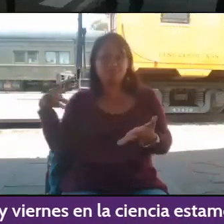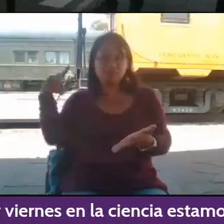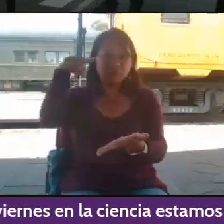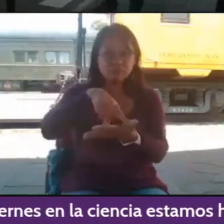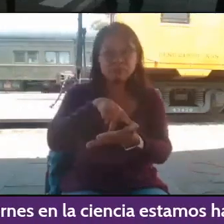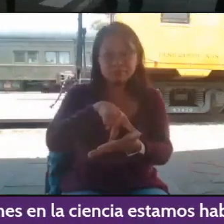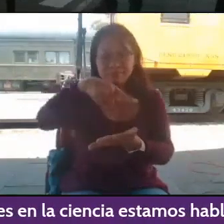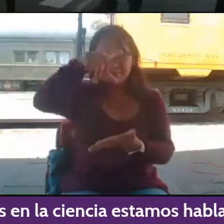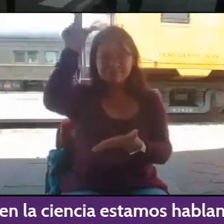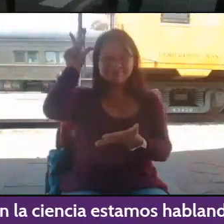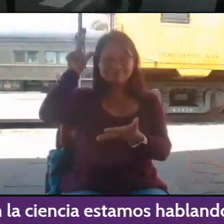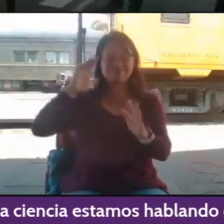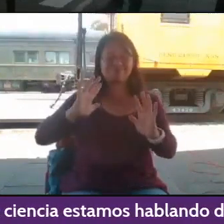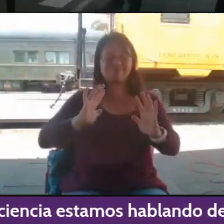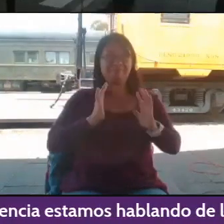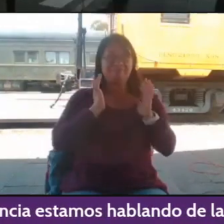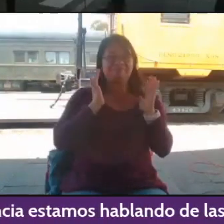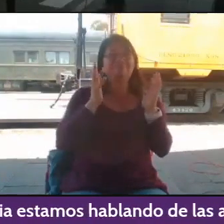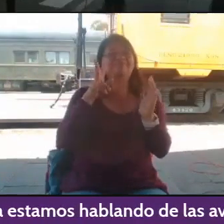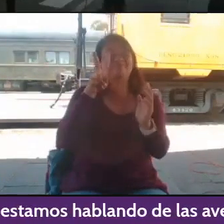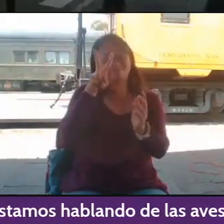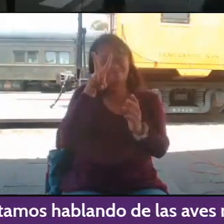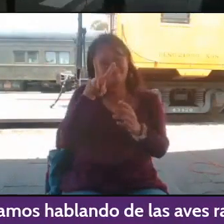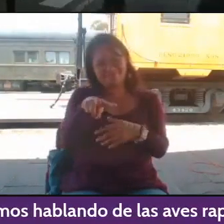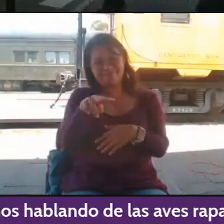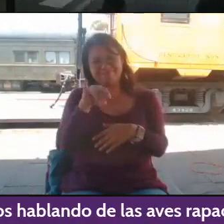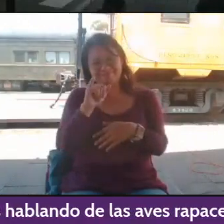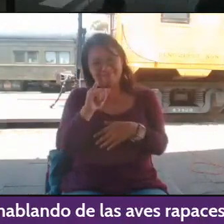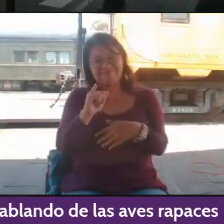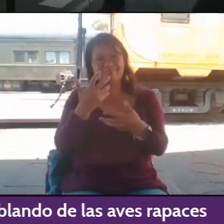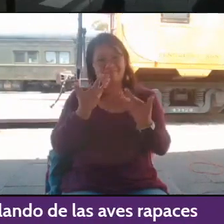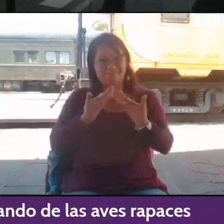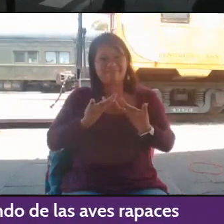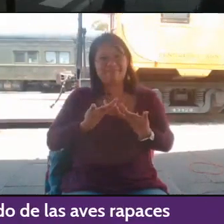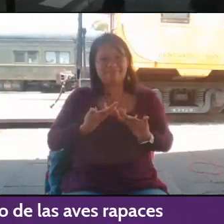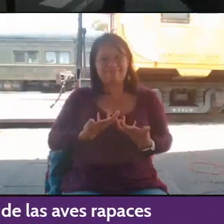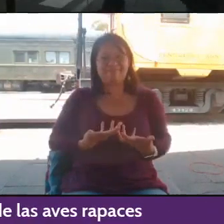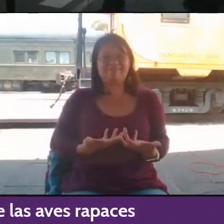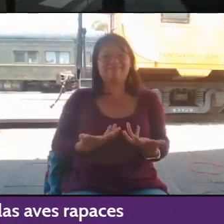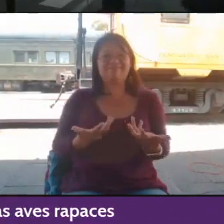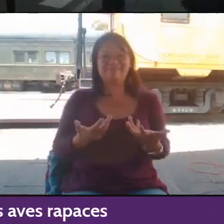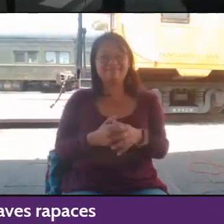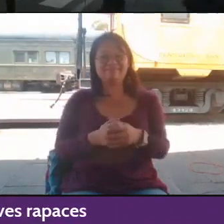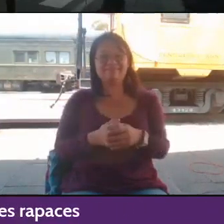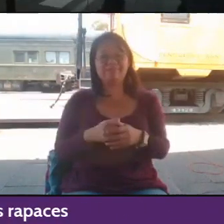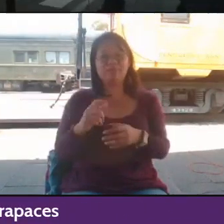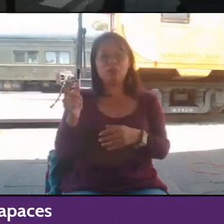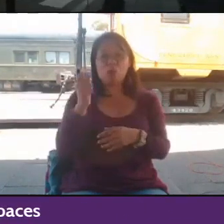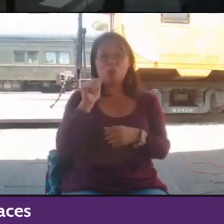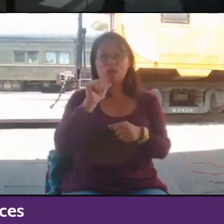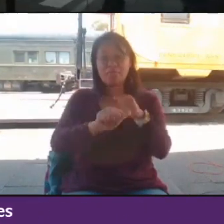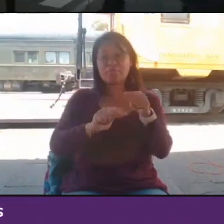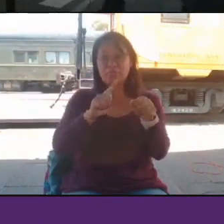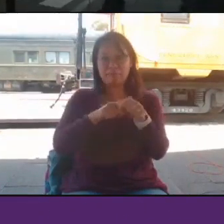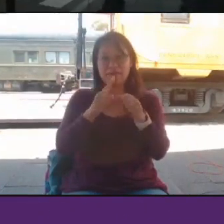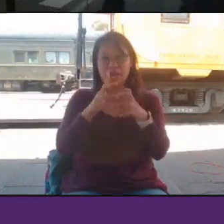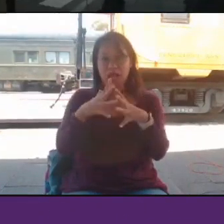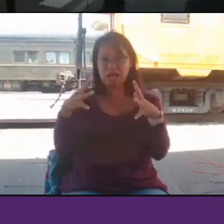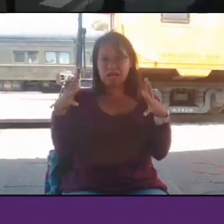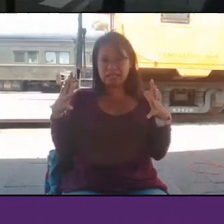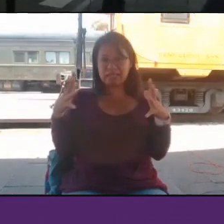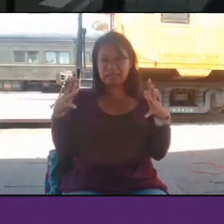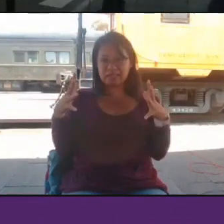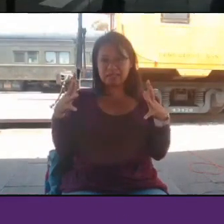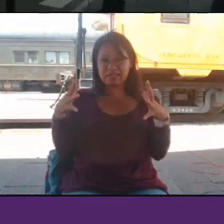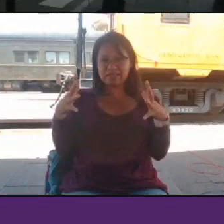ojos de loco y hacemos así de claro? ¿Qué? Pues sí te va a imponer, ¿no? Sobre todo a la hora de una pelea. ¿Qué pasa cuando le ponen un animal muy grandote? Va